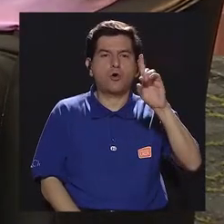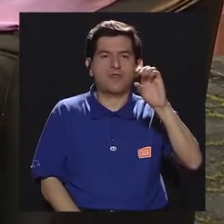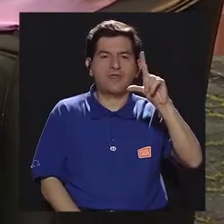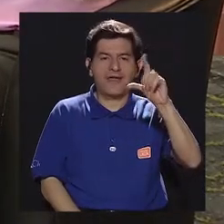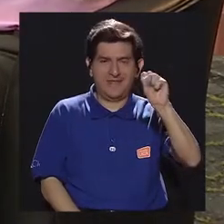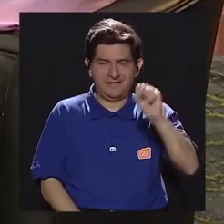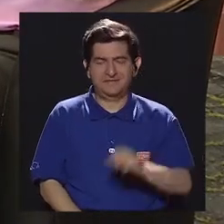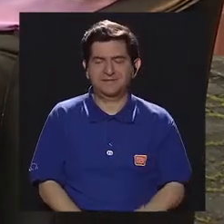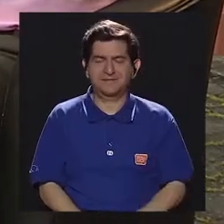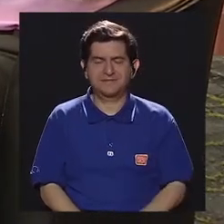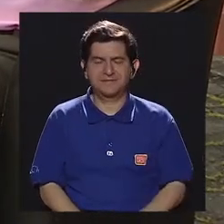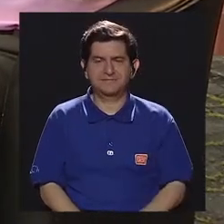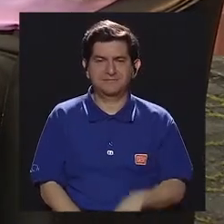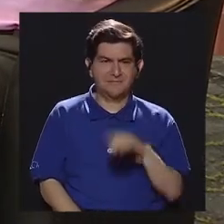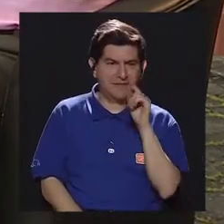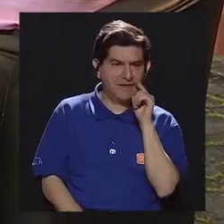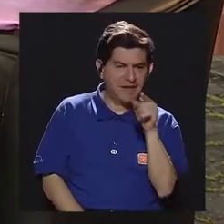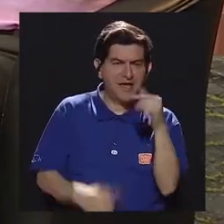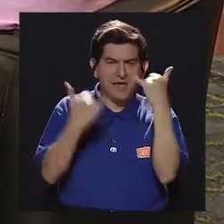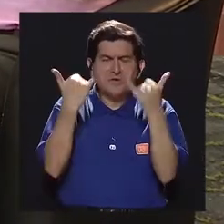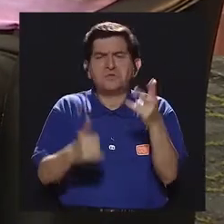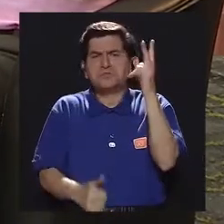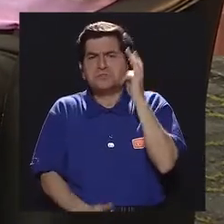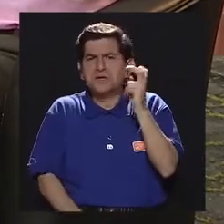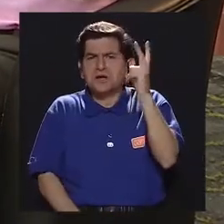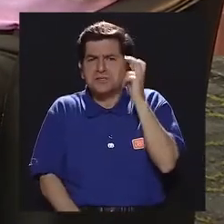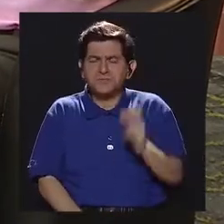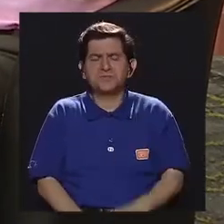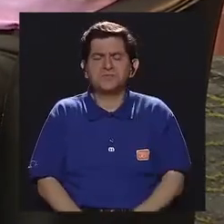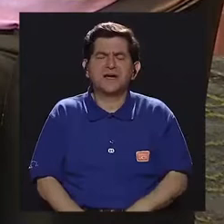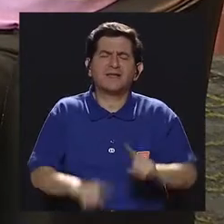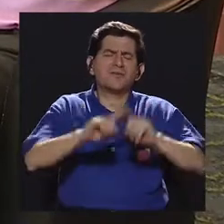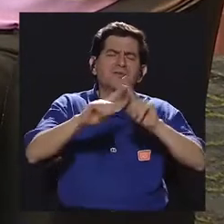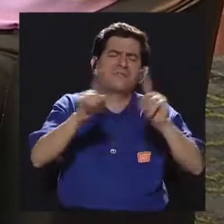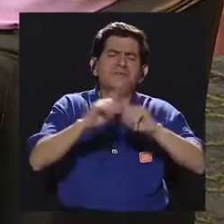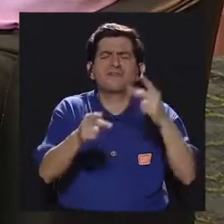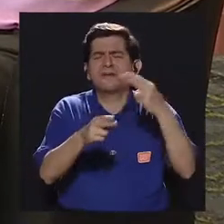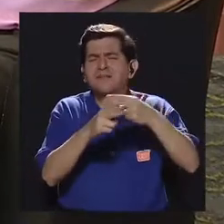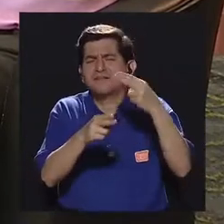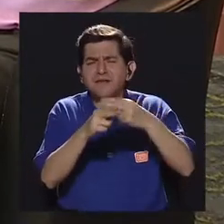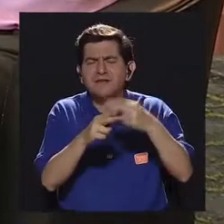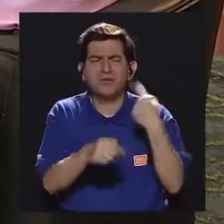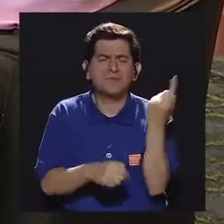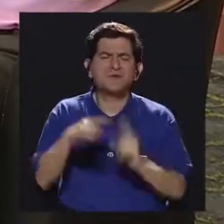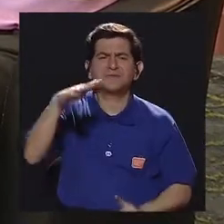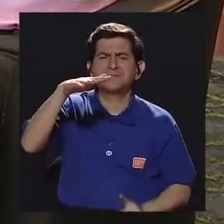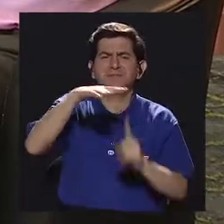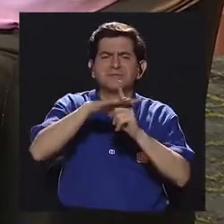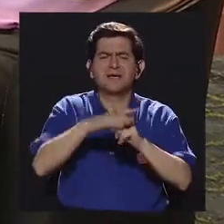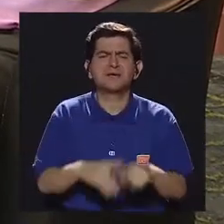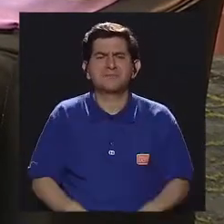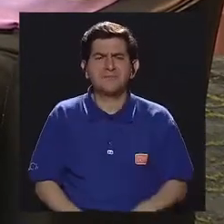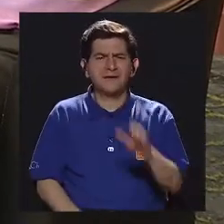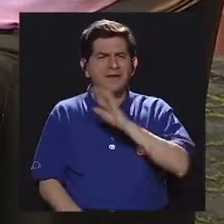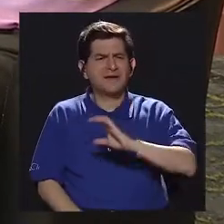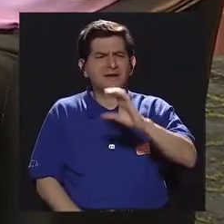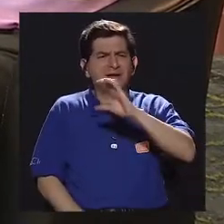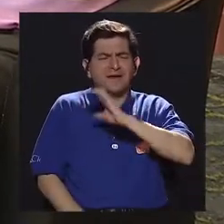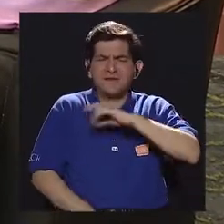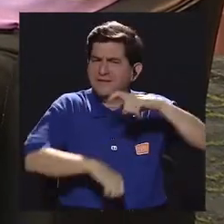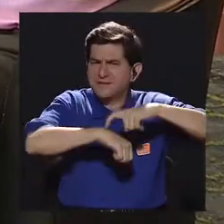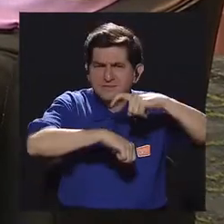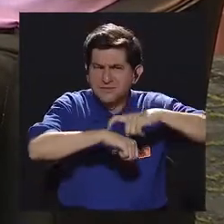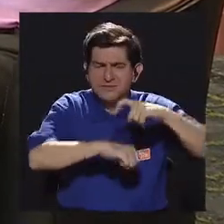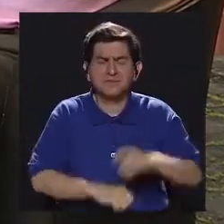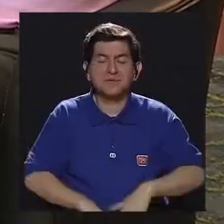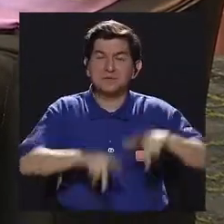que incluso lo hemos escuchado como muelas del juicio y que siempre aparecen como una edad muy característica,